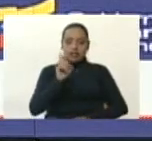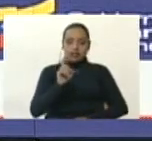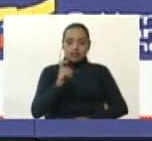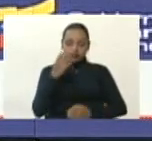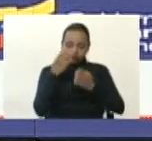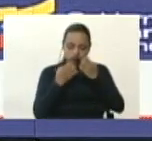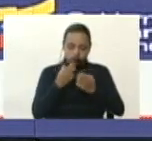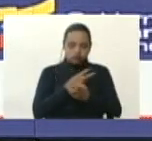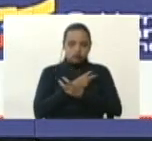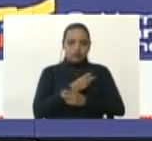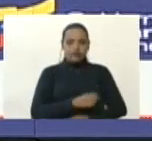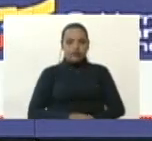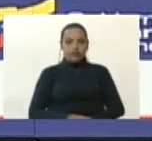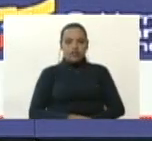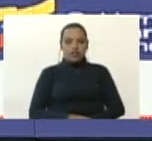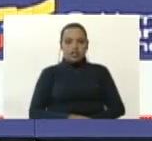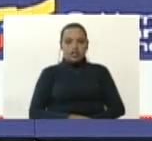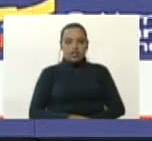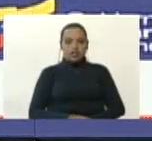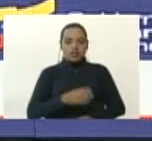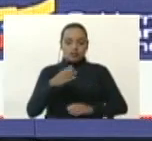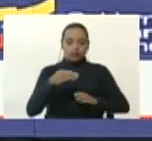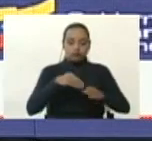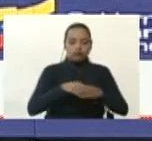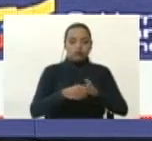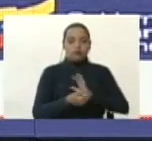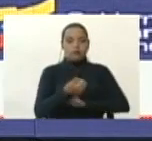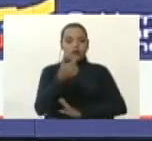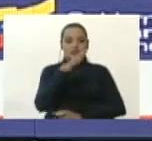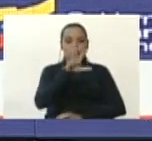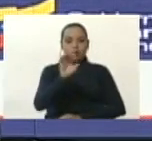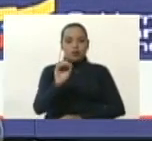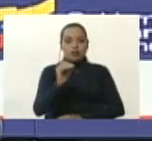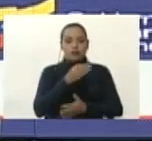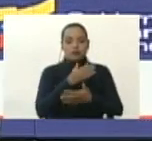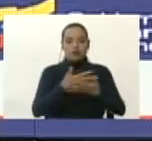Se han ahorrado más de 50 millones de dólares en reparación.